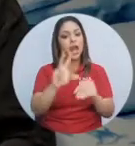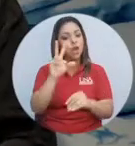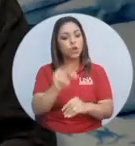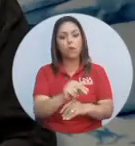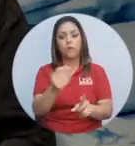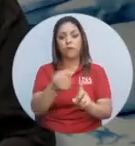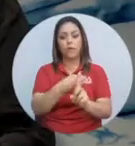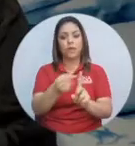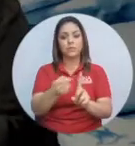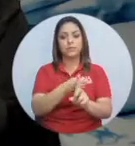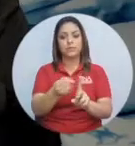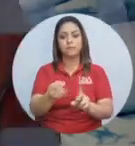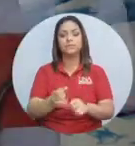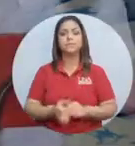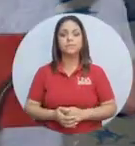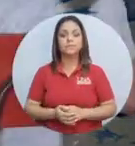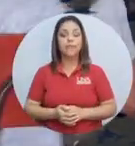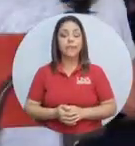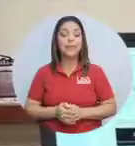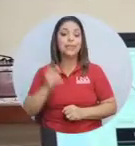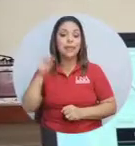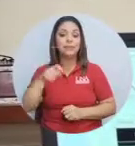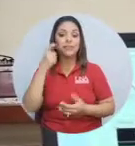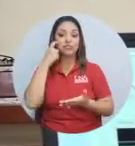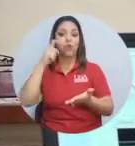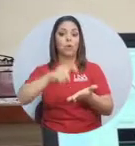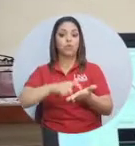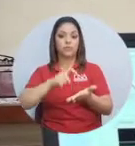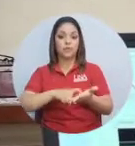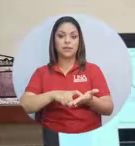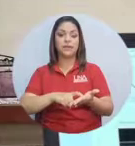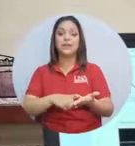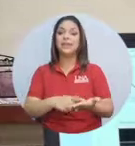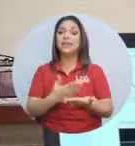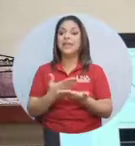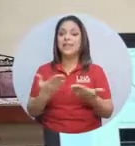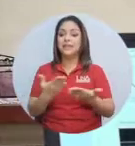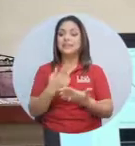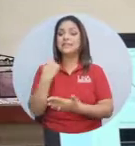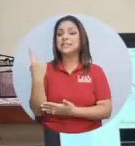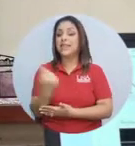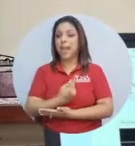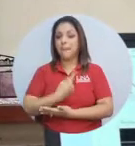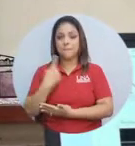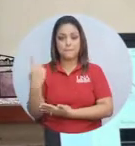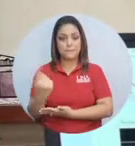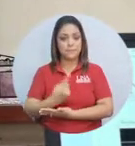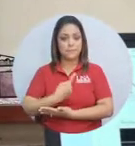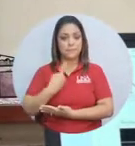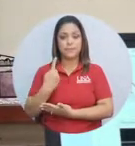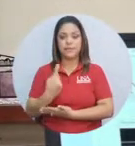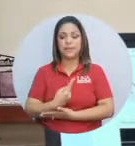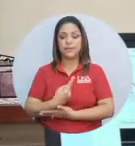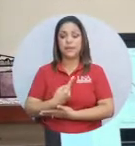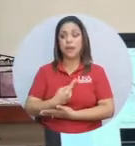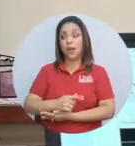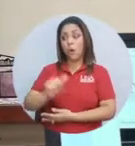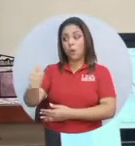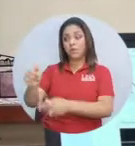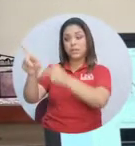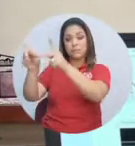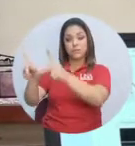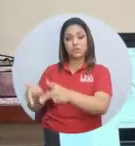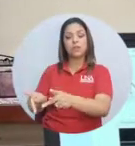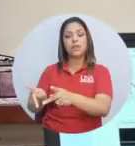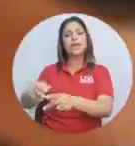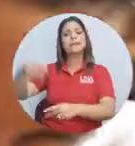no violencia y es reconocer que siempre el otro, ¿verdad?, va a ser digno y